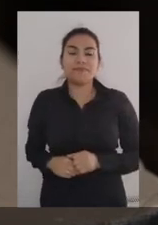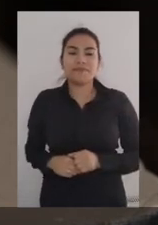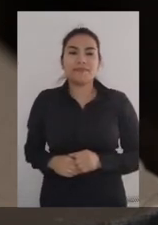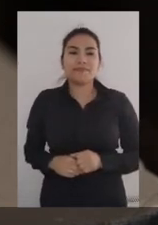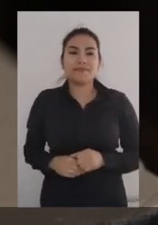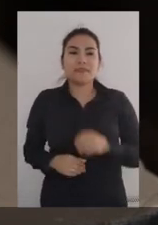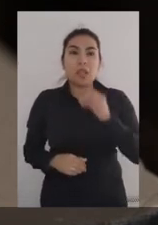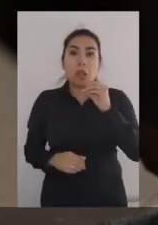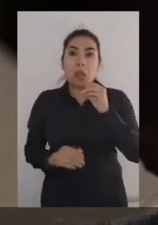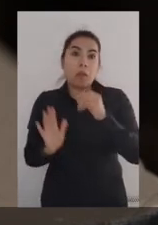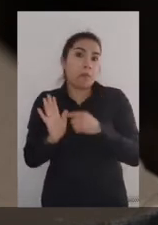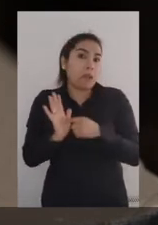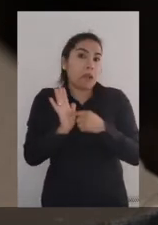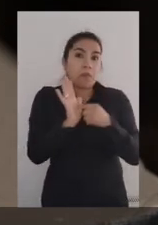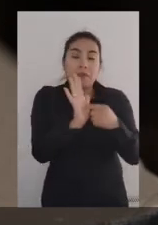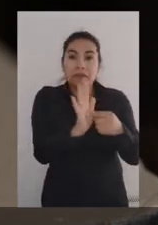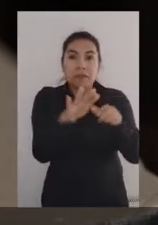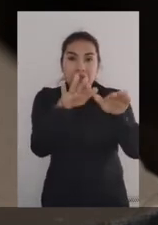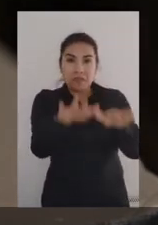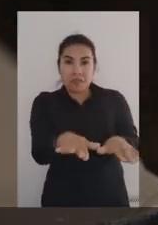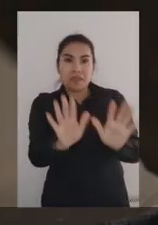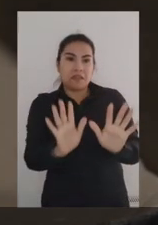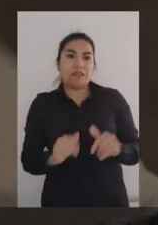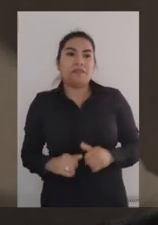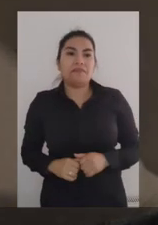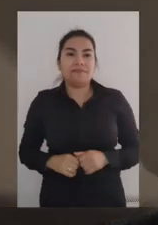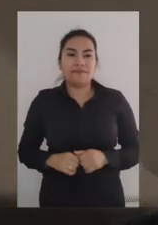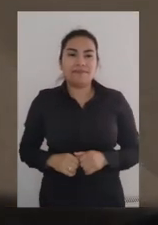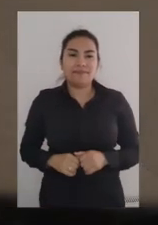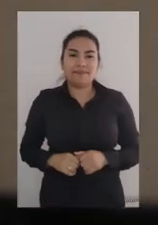por mostrar lo que ciro no es límite